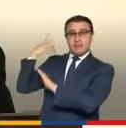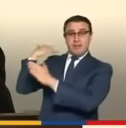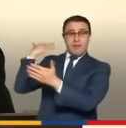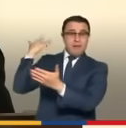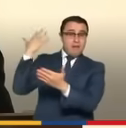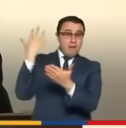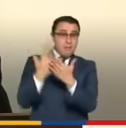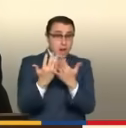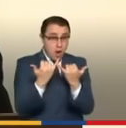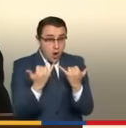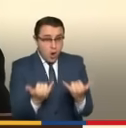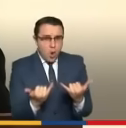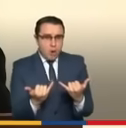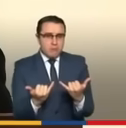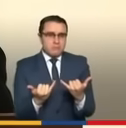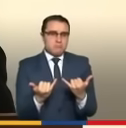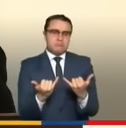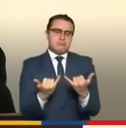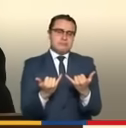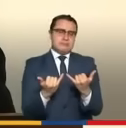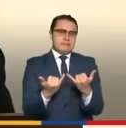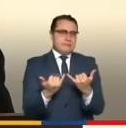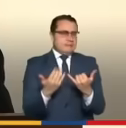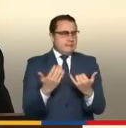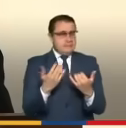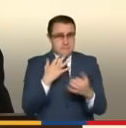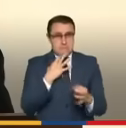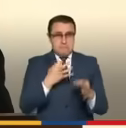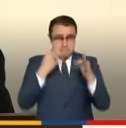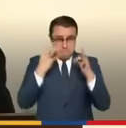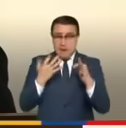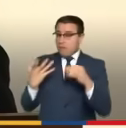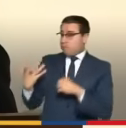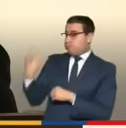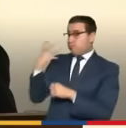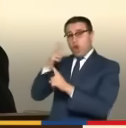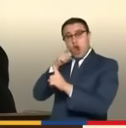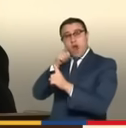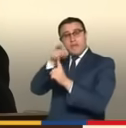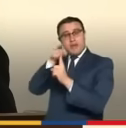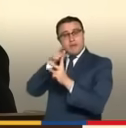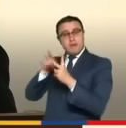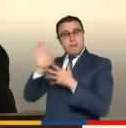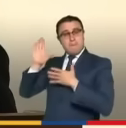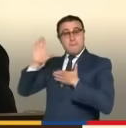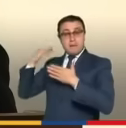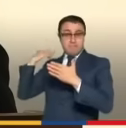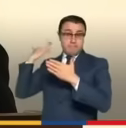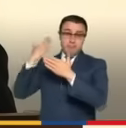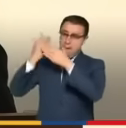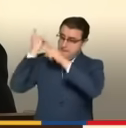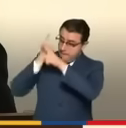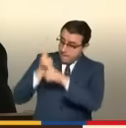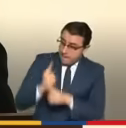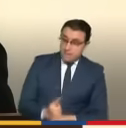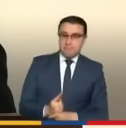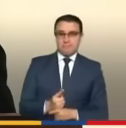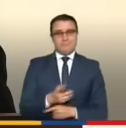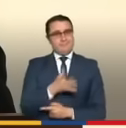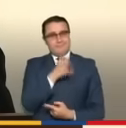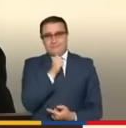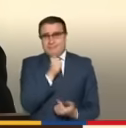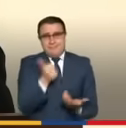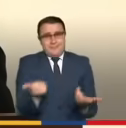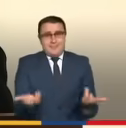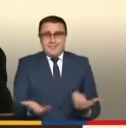me permiten adelantar, no cumplieron sus promesas. No podríamos